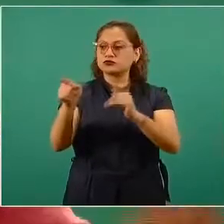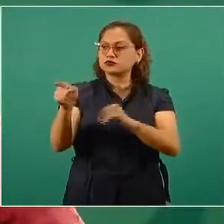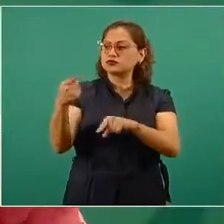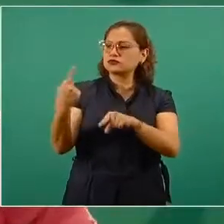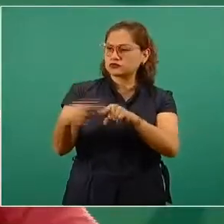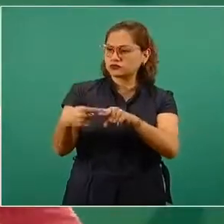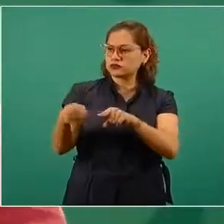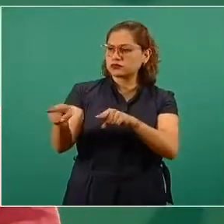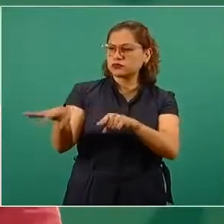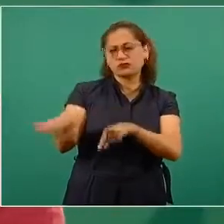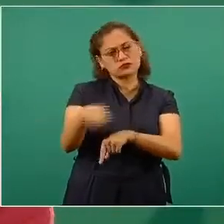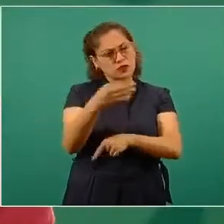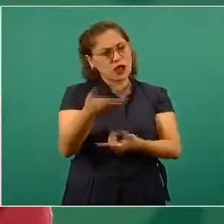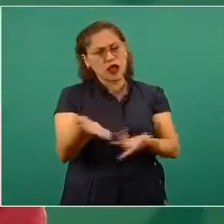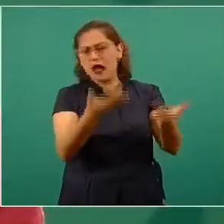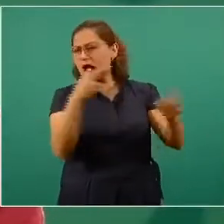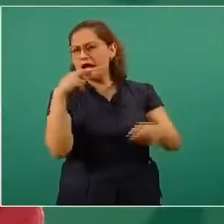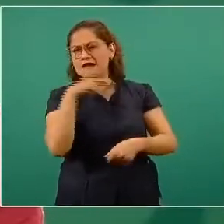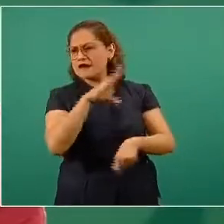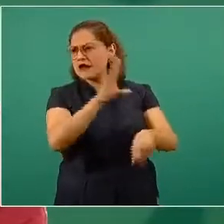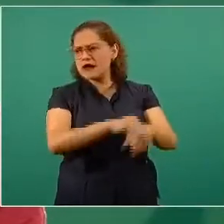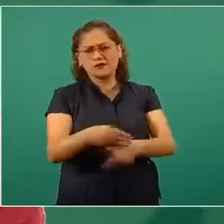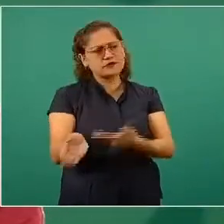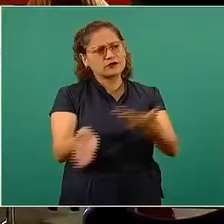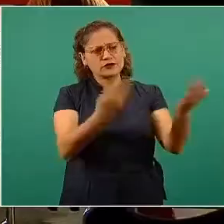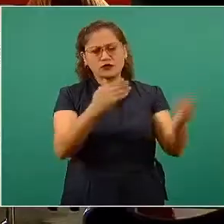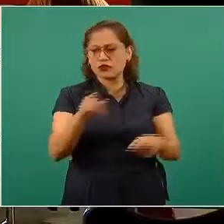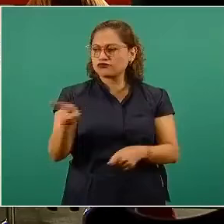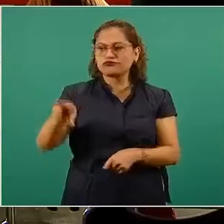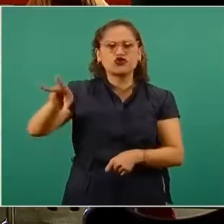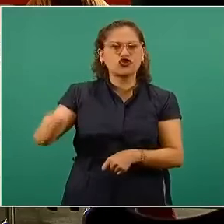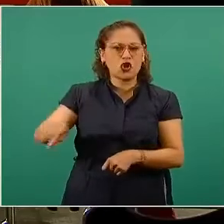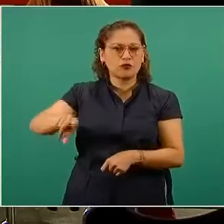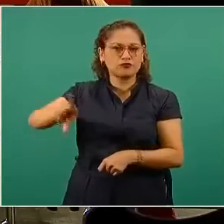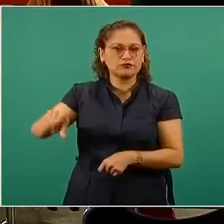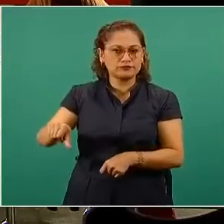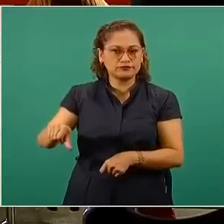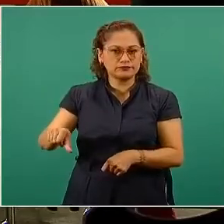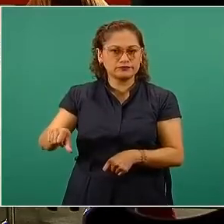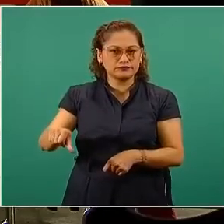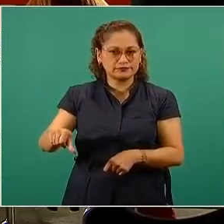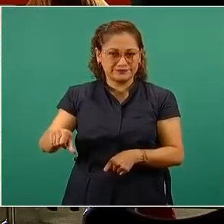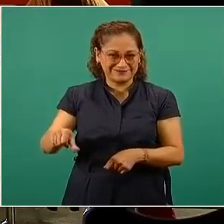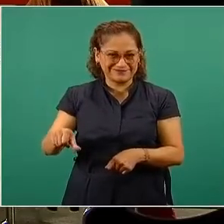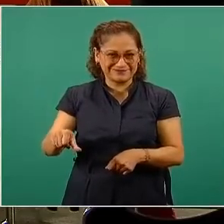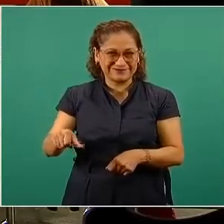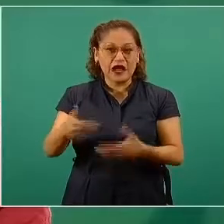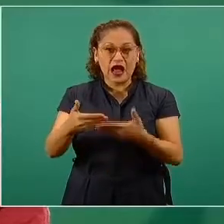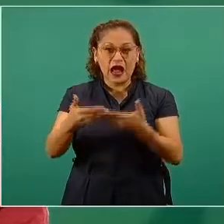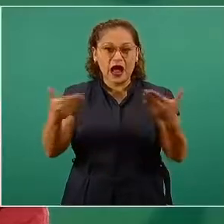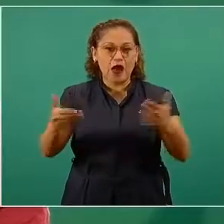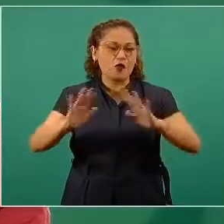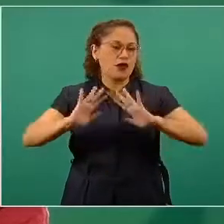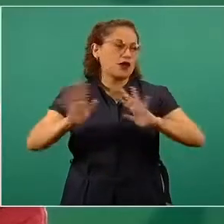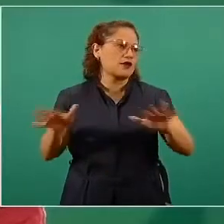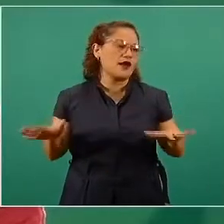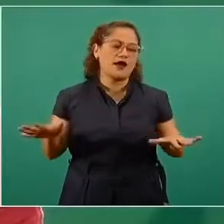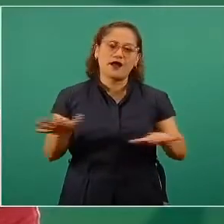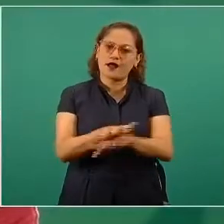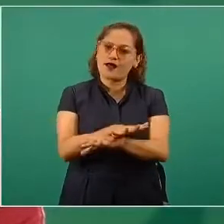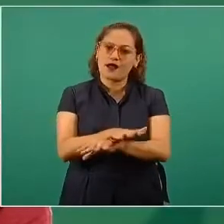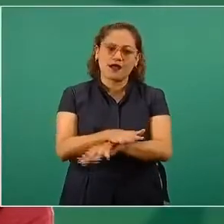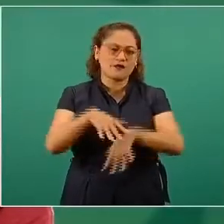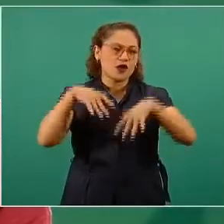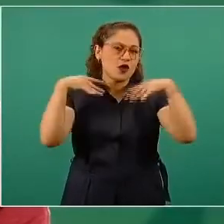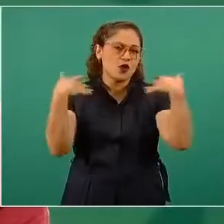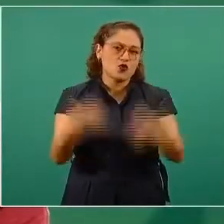y quién no, mediante ciertos estímulos. Hoy no pasa eso y tenemos enorme satisfacción y